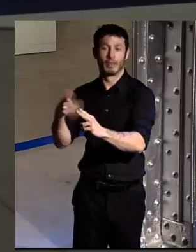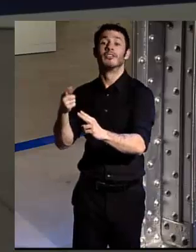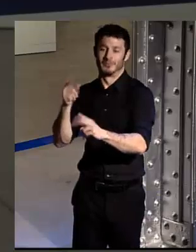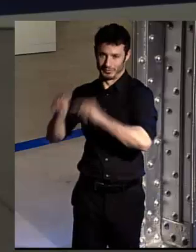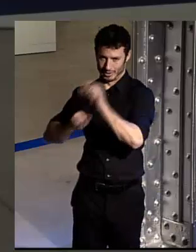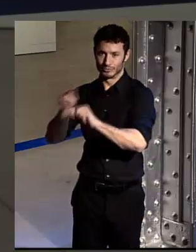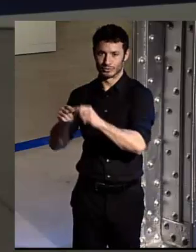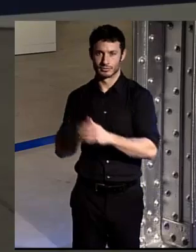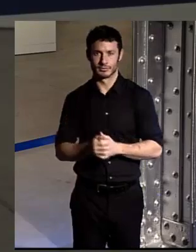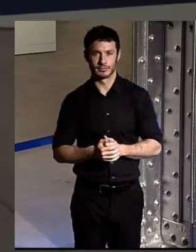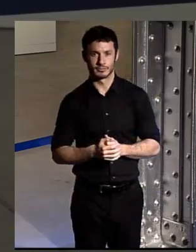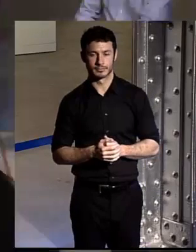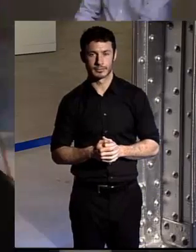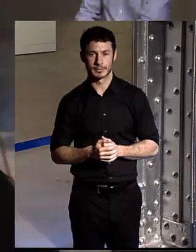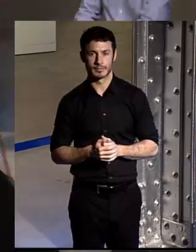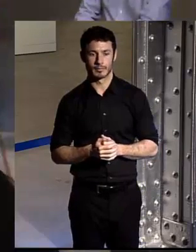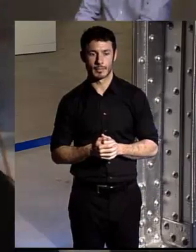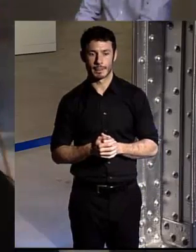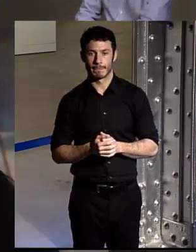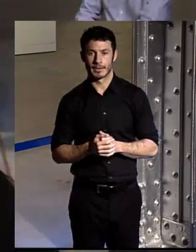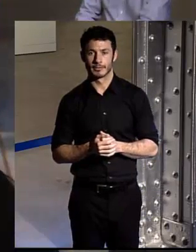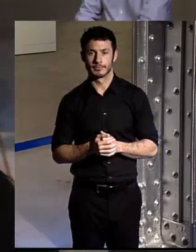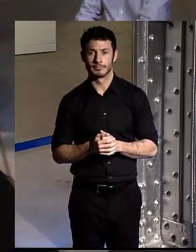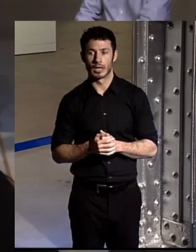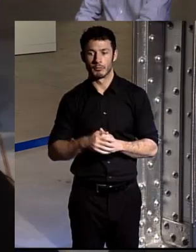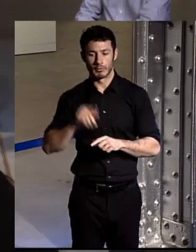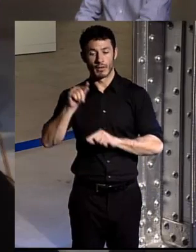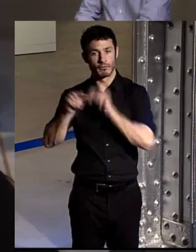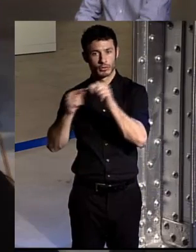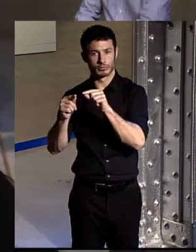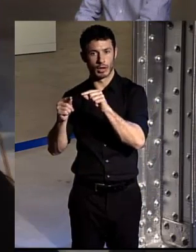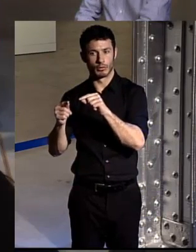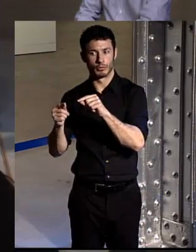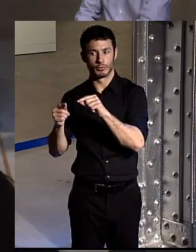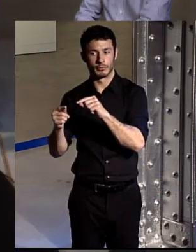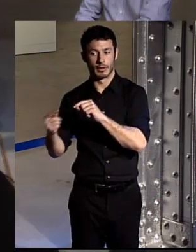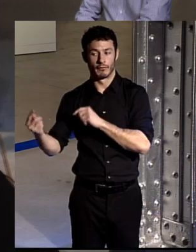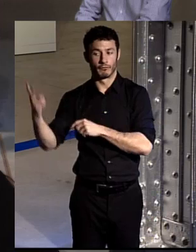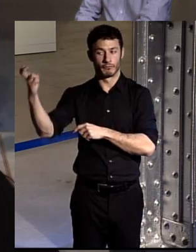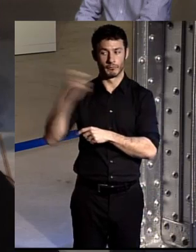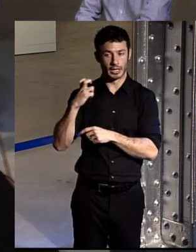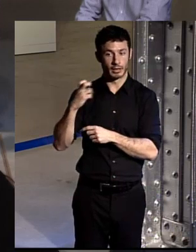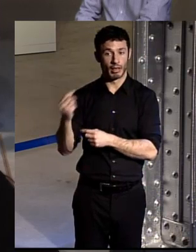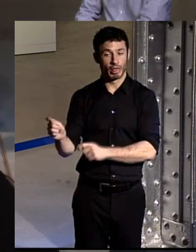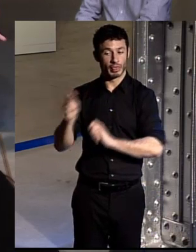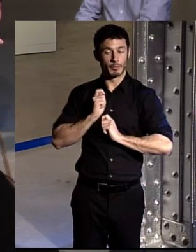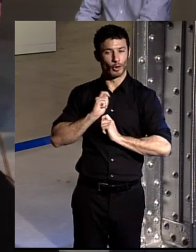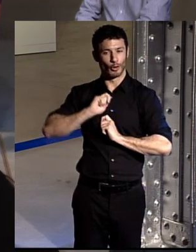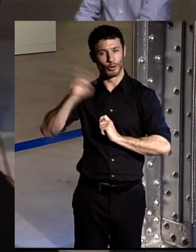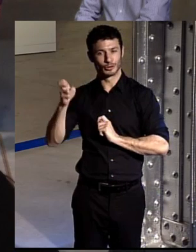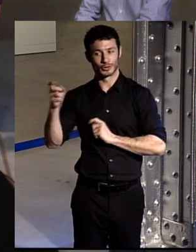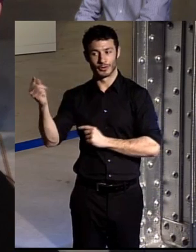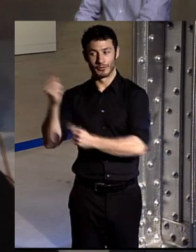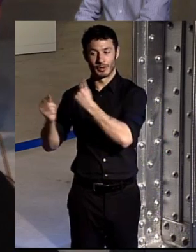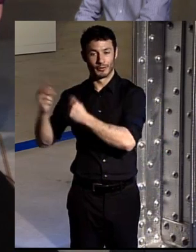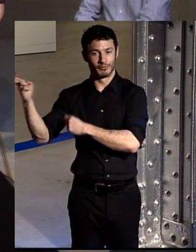sí, son lo que se llevan. Que los Bueno, virus claro. no solo nos dejan material genético. Lógicamente. Hay virus que tú lo ves y dices, eso es un receptor celular. Y ves el gen que es exactamente y dices, ¿tú cuándo se lo